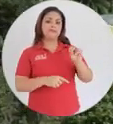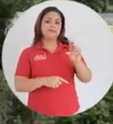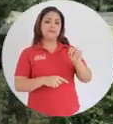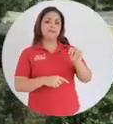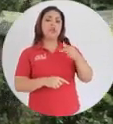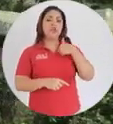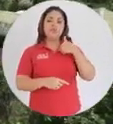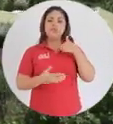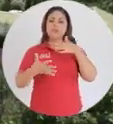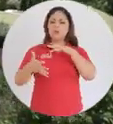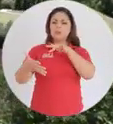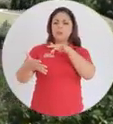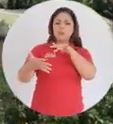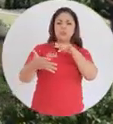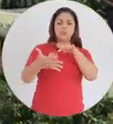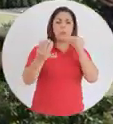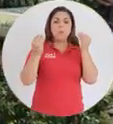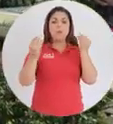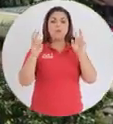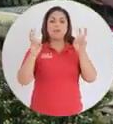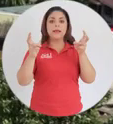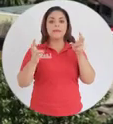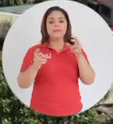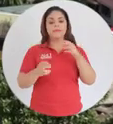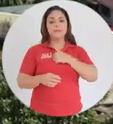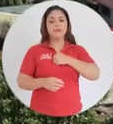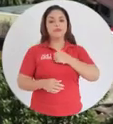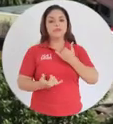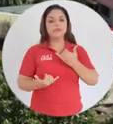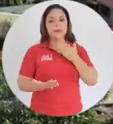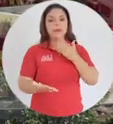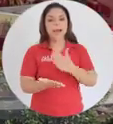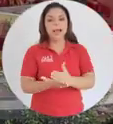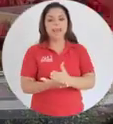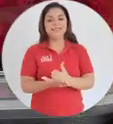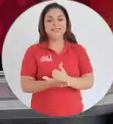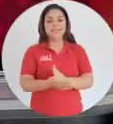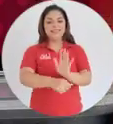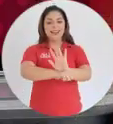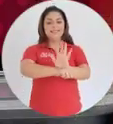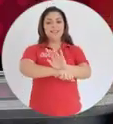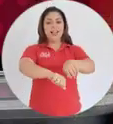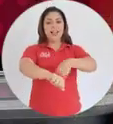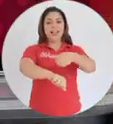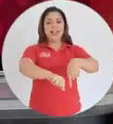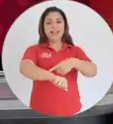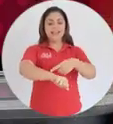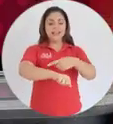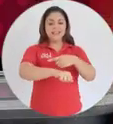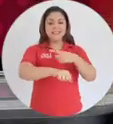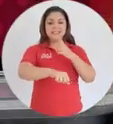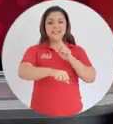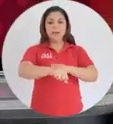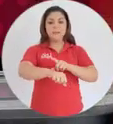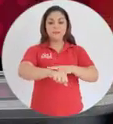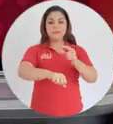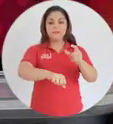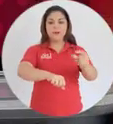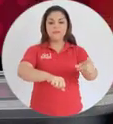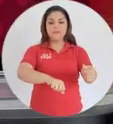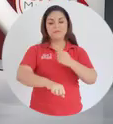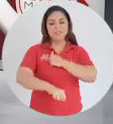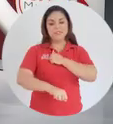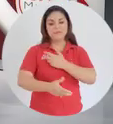ir buscando. Yo he estudiado bastante ese tema, pero tengo que parar aquí porque la televisión es esclavizante en